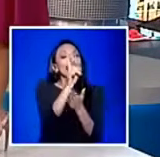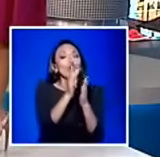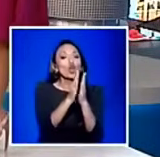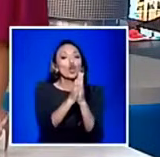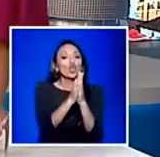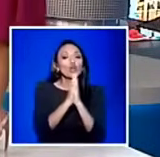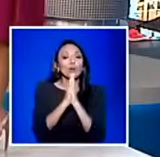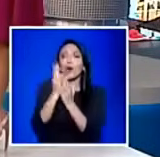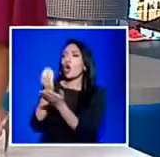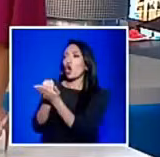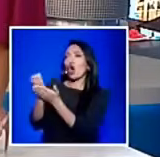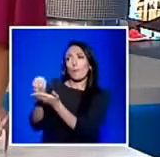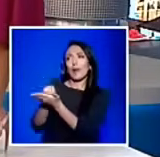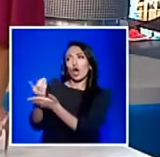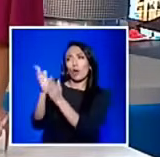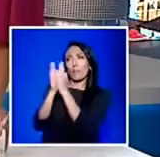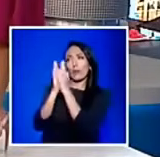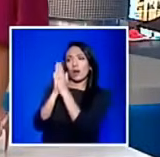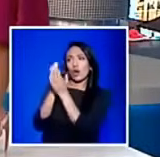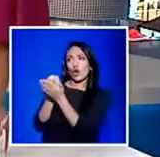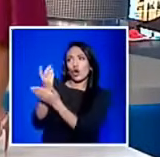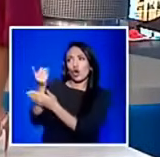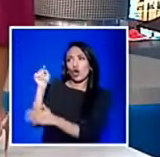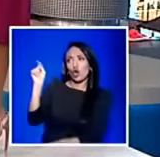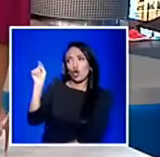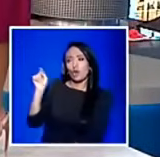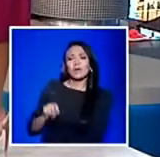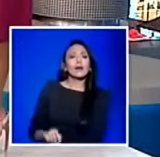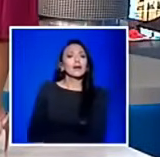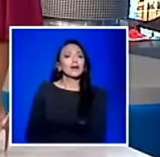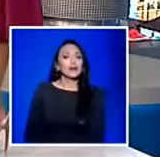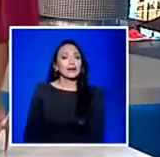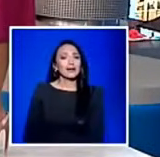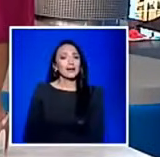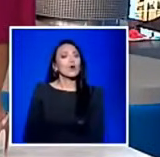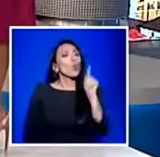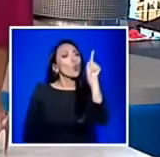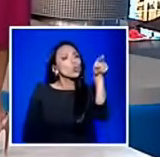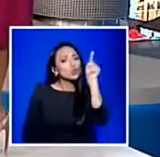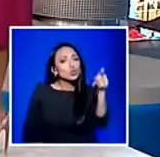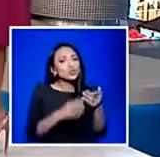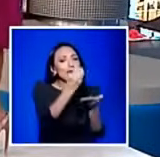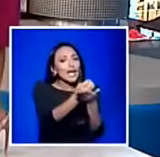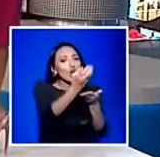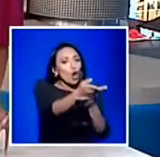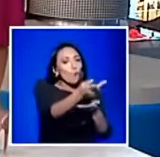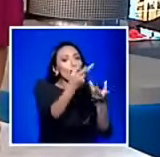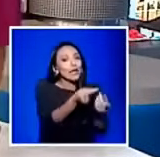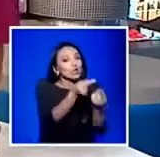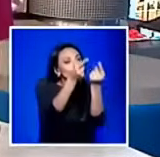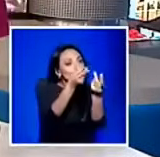favor. Vamos comprando. País y compre. No, usted sí comparte.